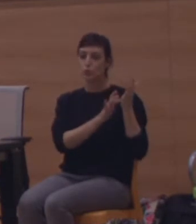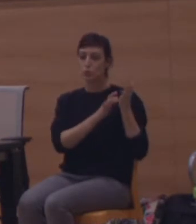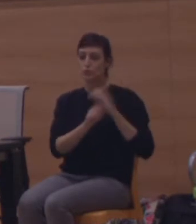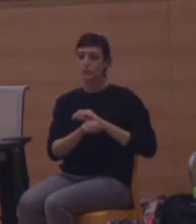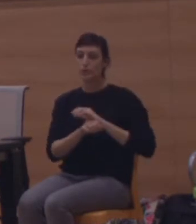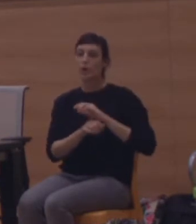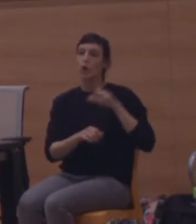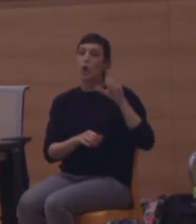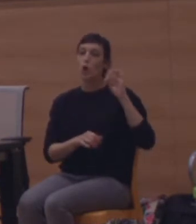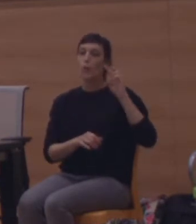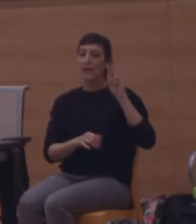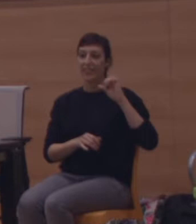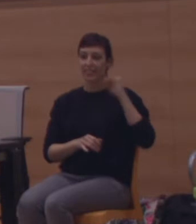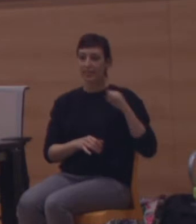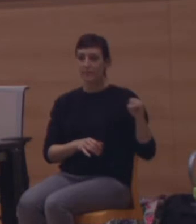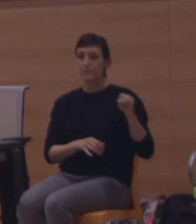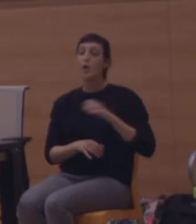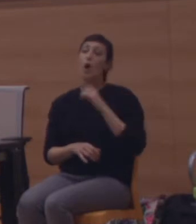Jorge Grau Crespo.